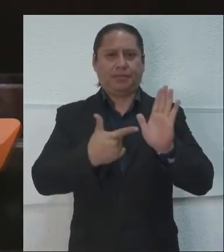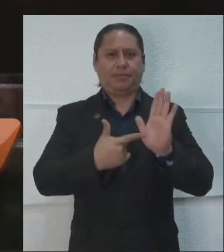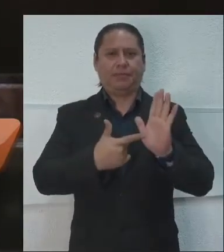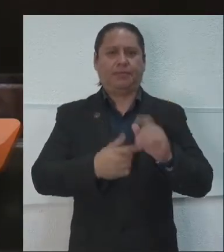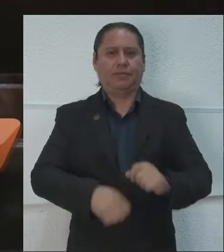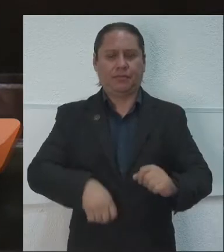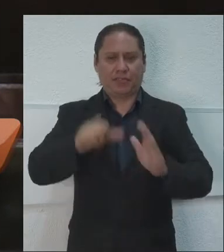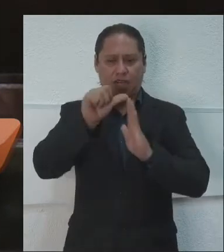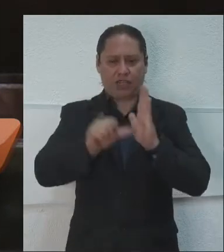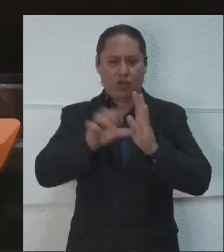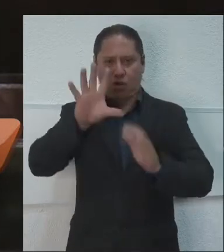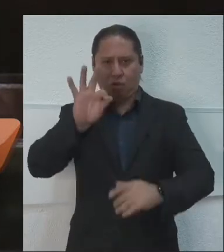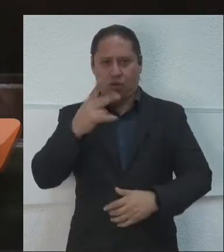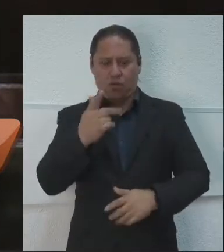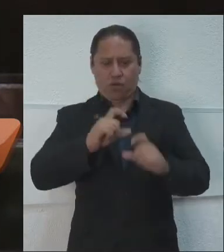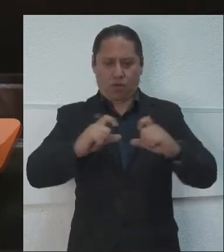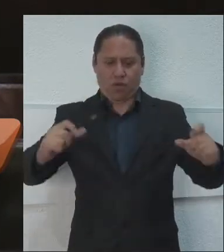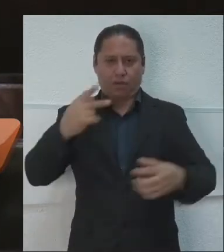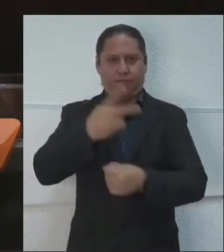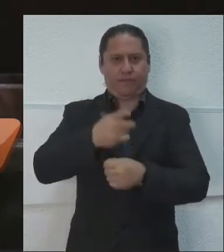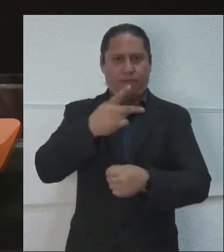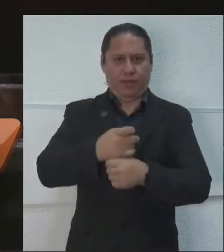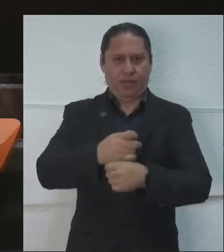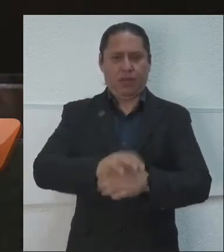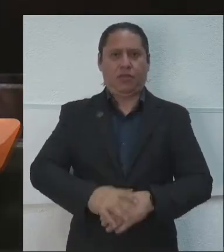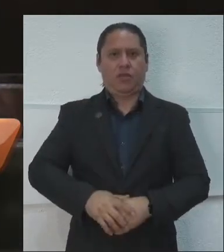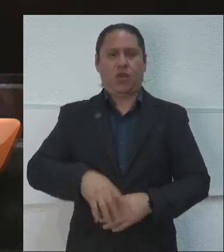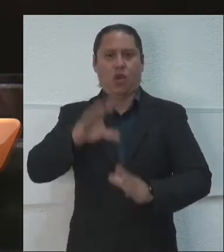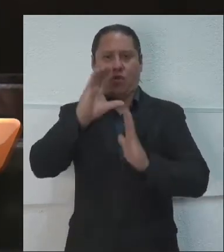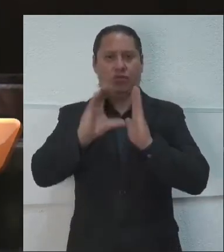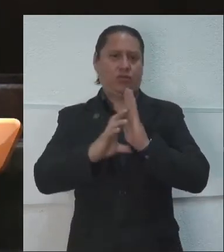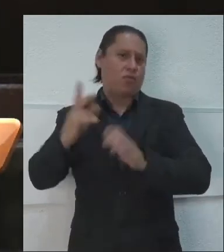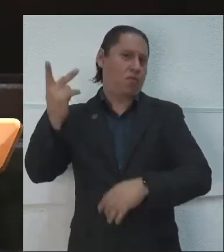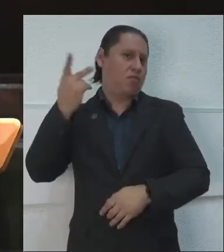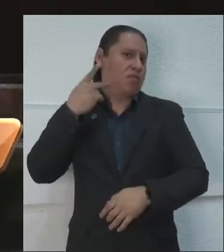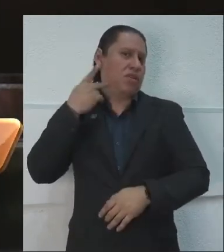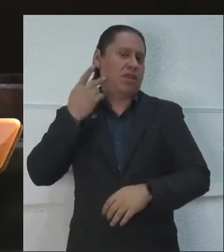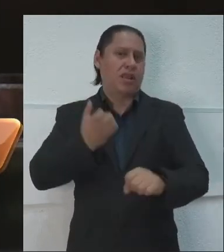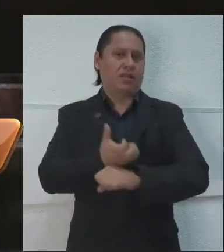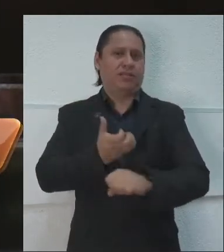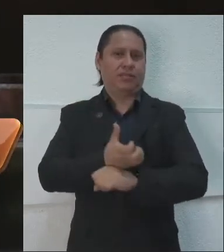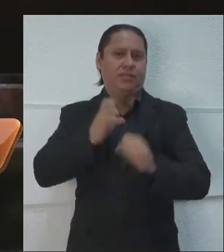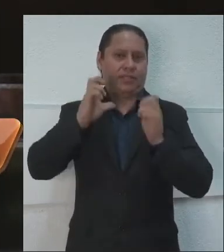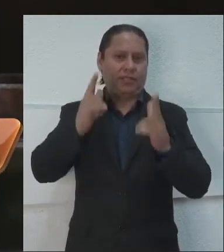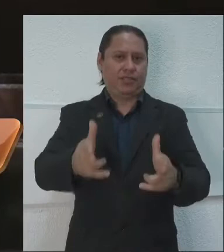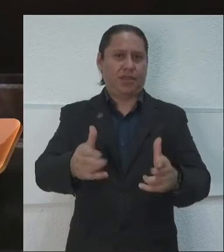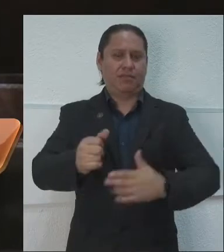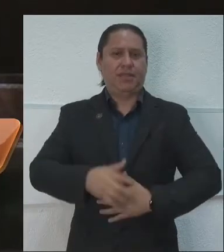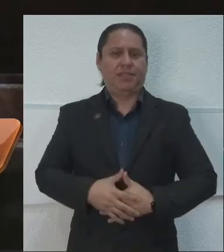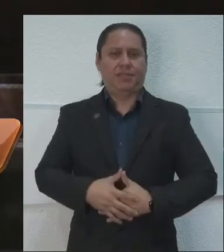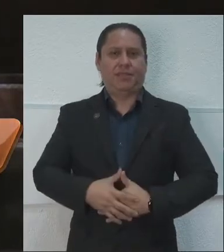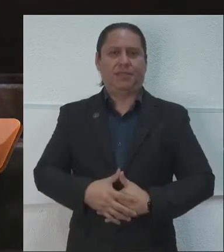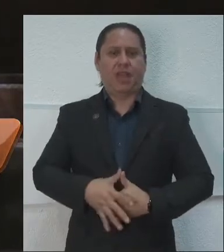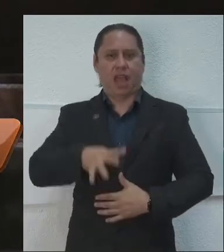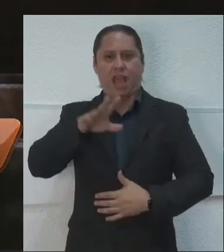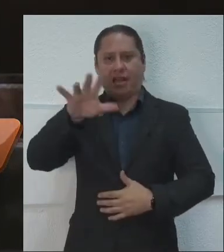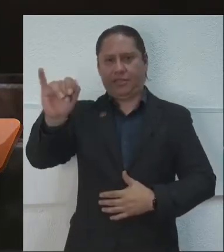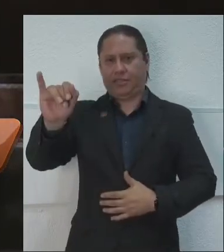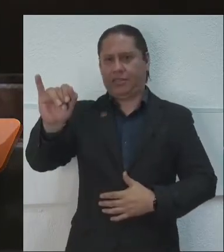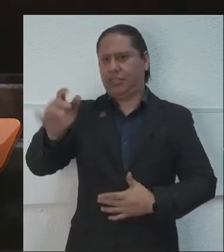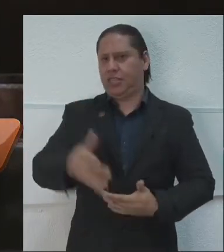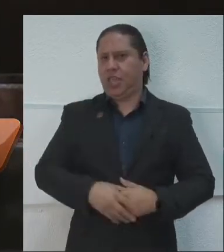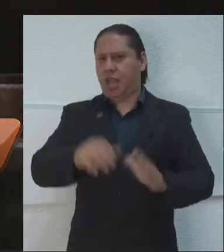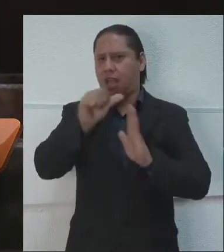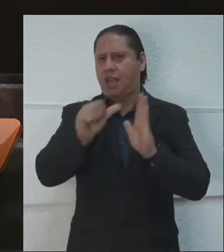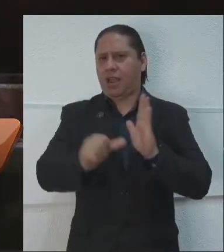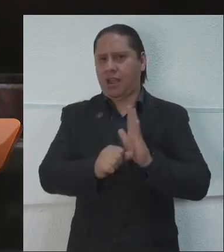fundamento en el artículo 48, fracción segunda de la Constitución Política del Estado Libre y Soberano de Chiapas, así como en